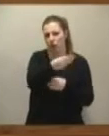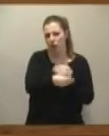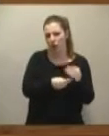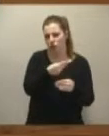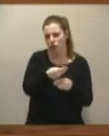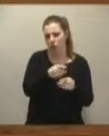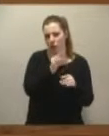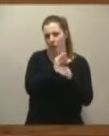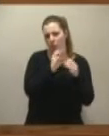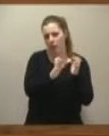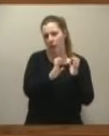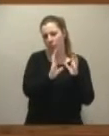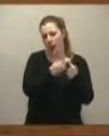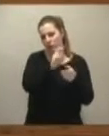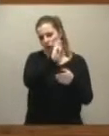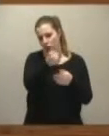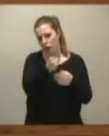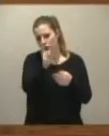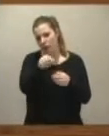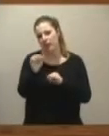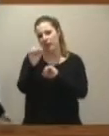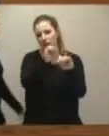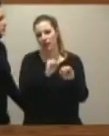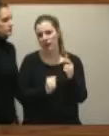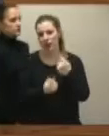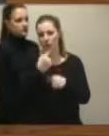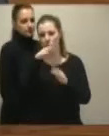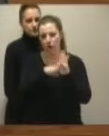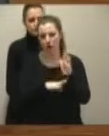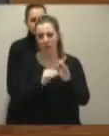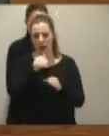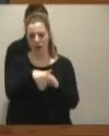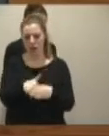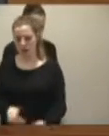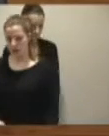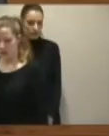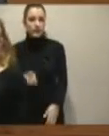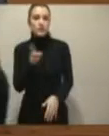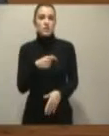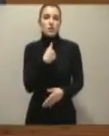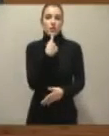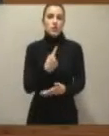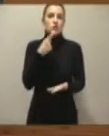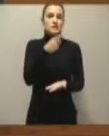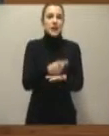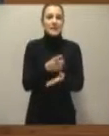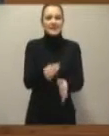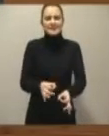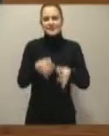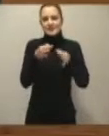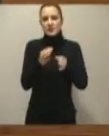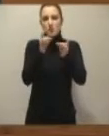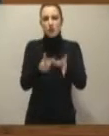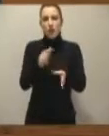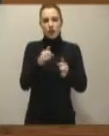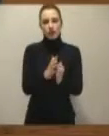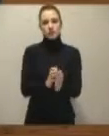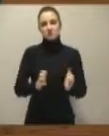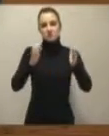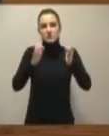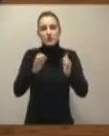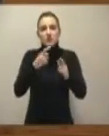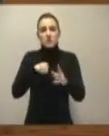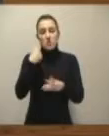parlamentos y en las que defienden en algún programa electoral. Y, de hecho, vuelvo a decir, no fue siempre así en esta Cámara y no creo que aquellas